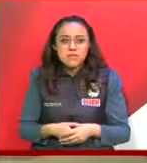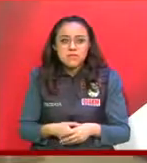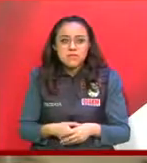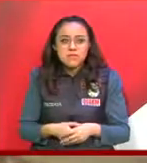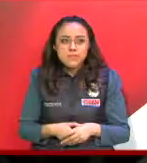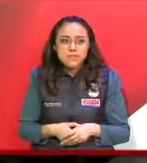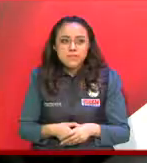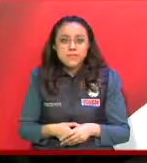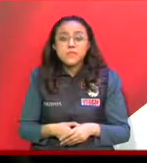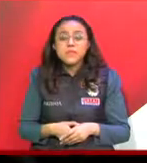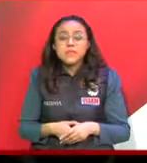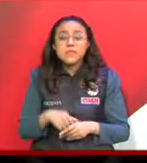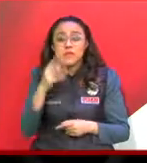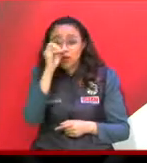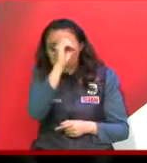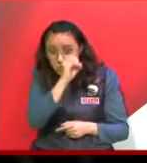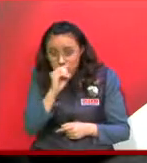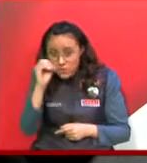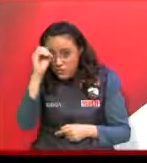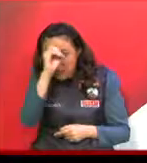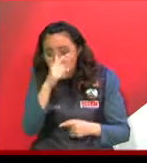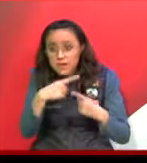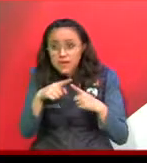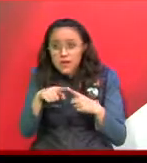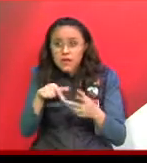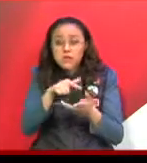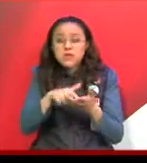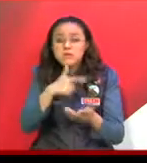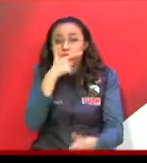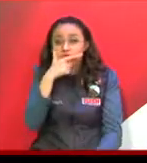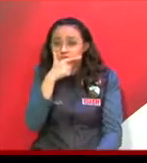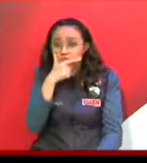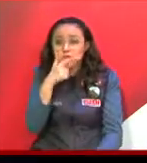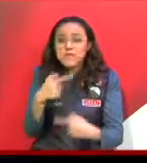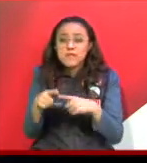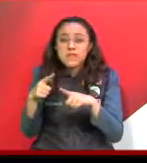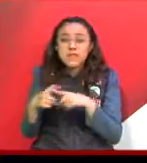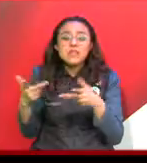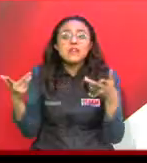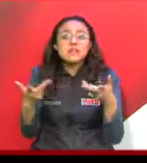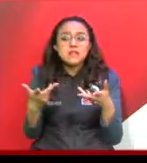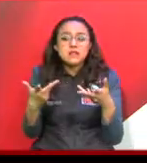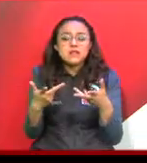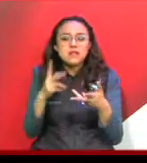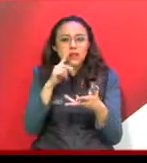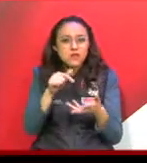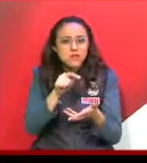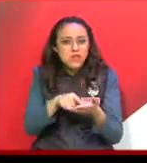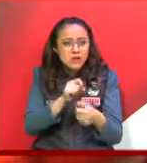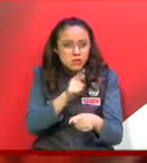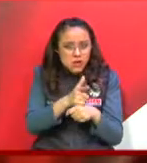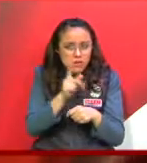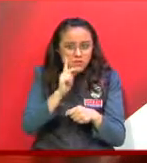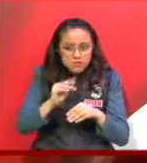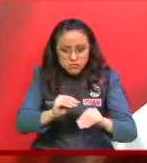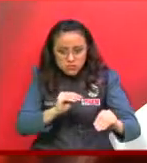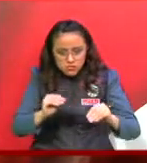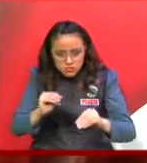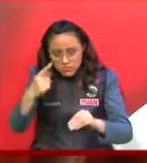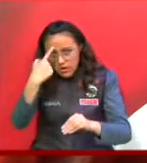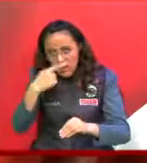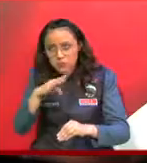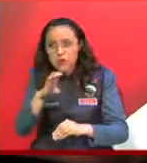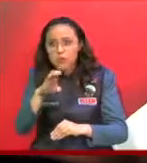El detective más audaz de Reino Unido y en el que chicos y grandes tuvieron que descubrir las pistas para poder desactivar una bomba.